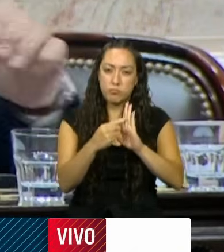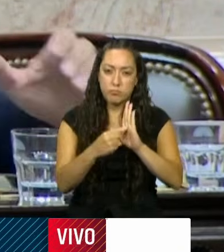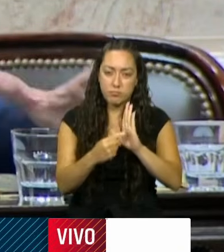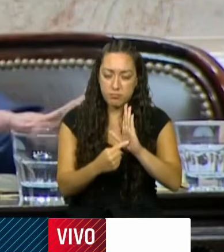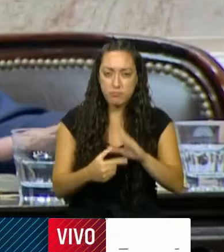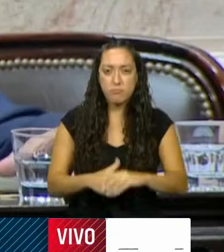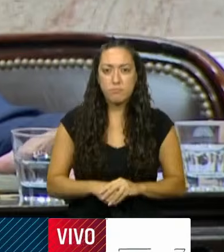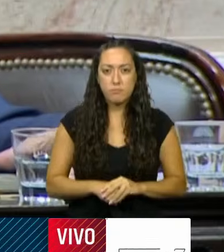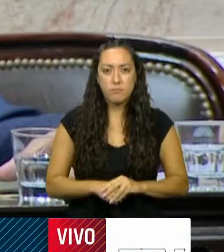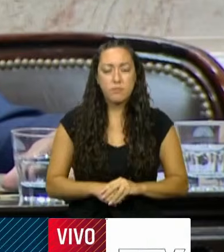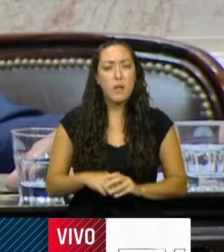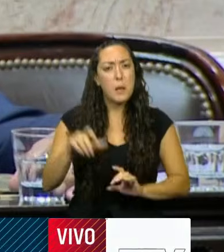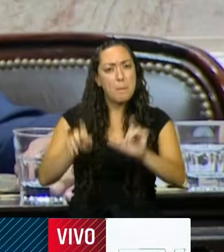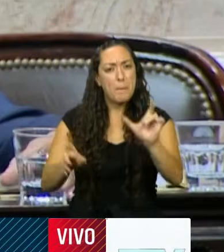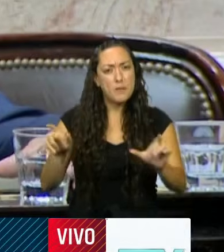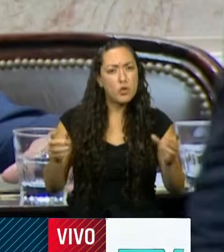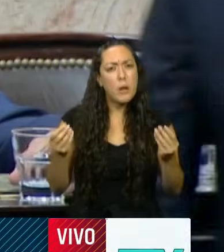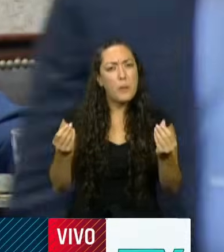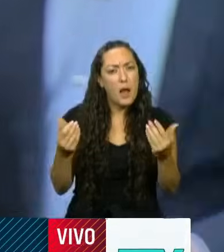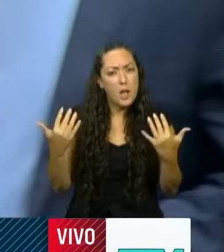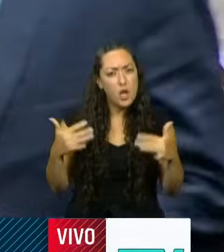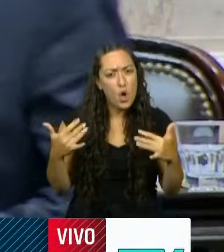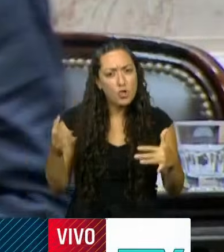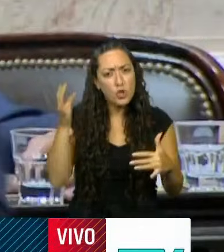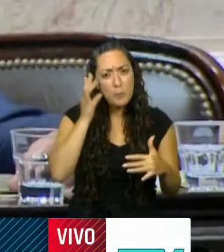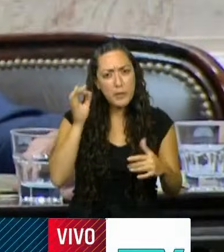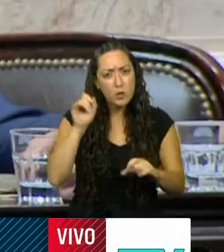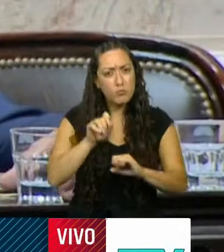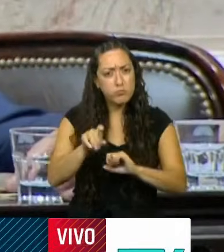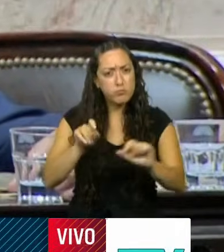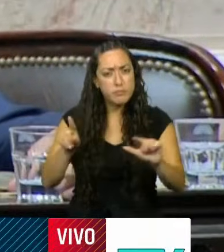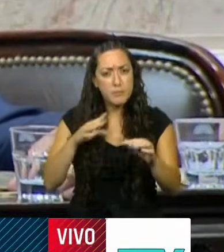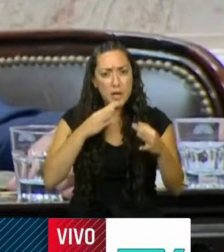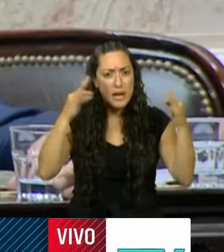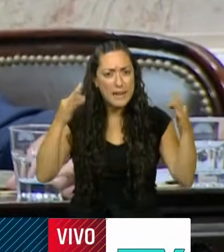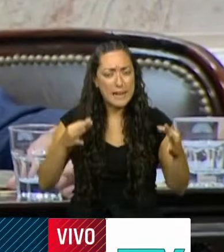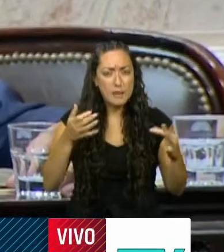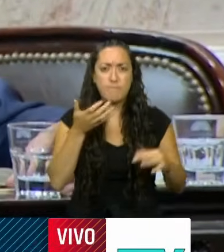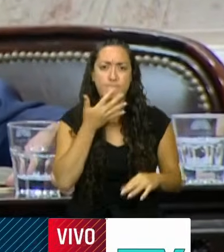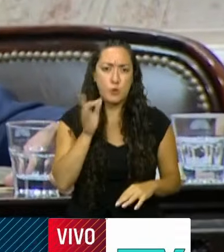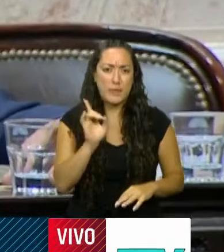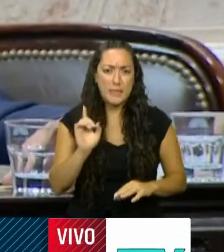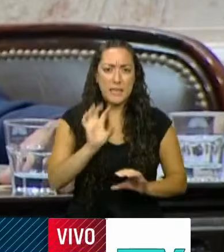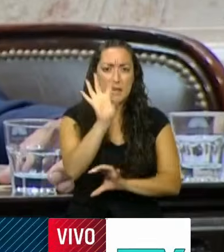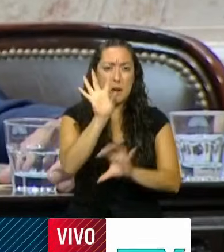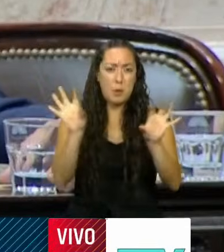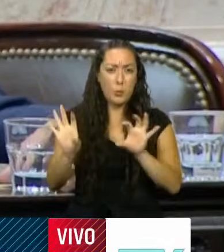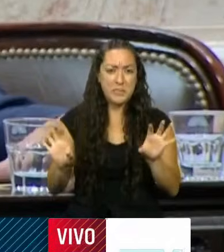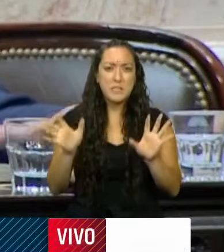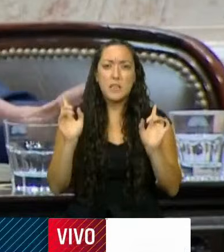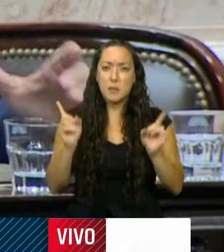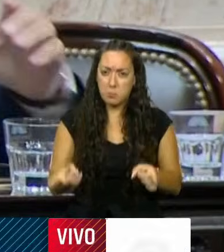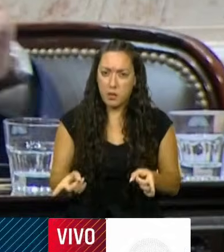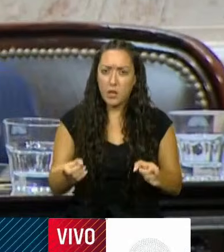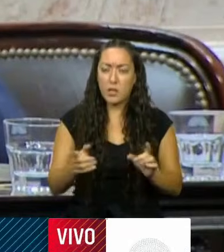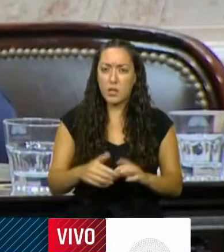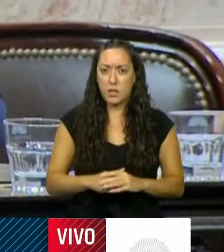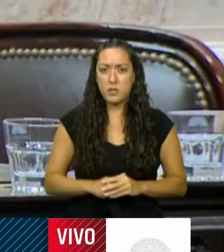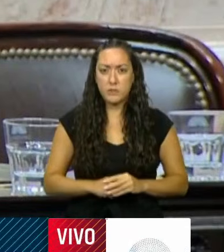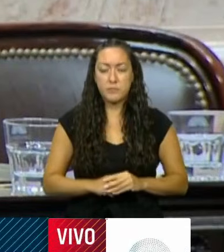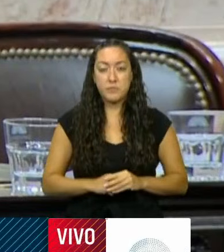gente que valoro, aprecio en su opinión, pero creo que no interpretan la realidad que tenemos también las provincias del interior.